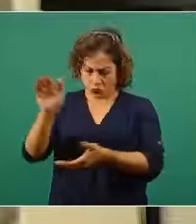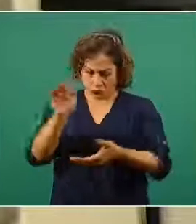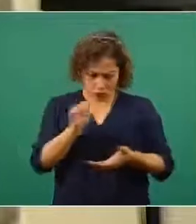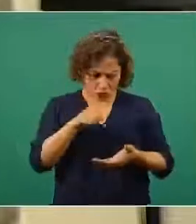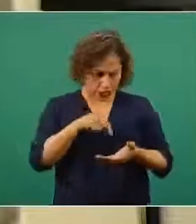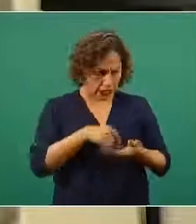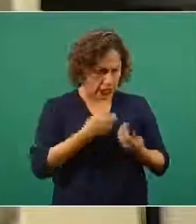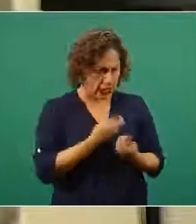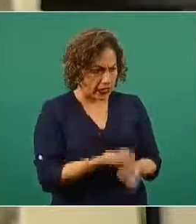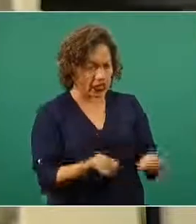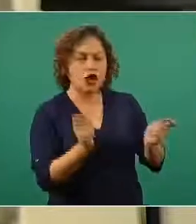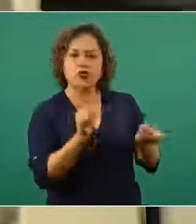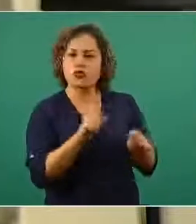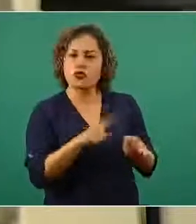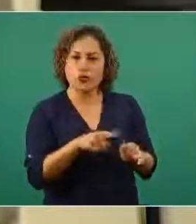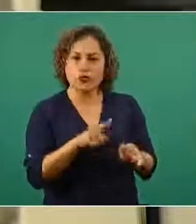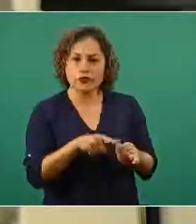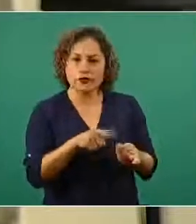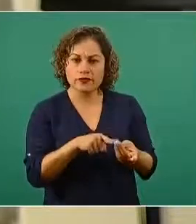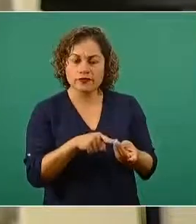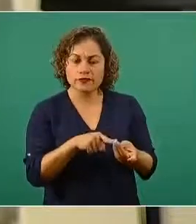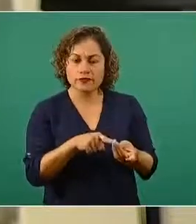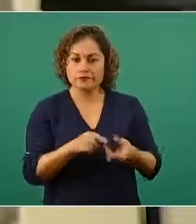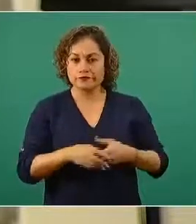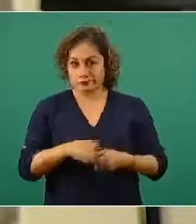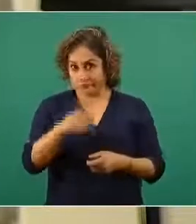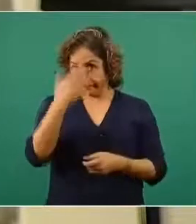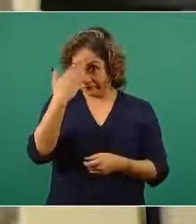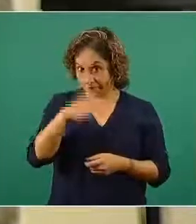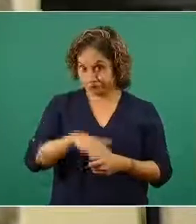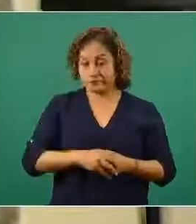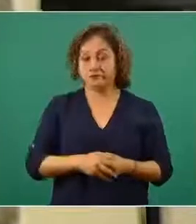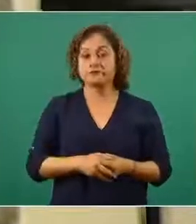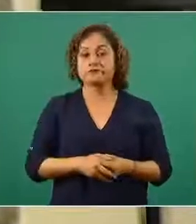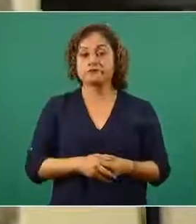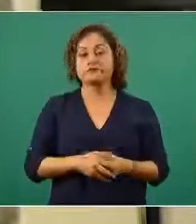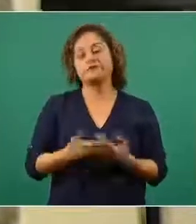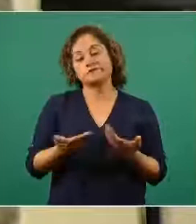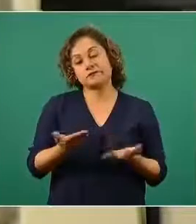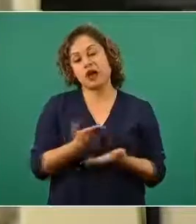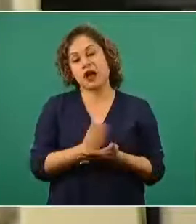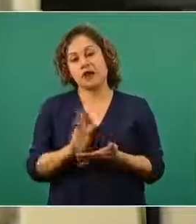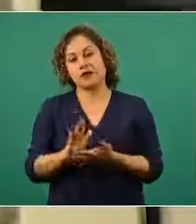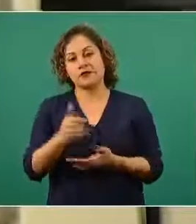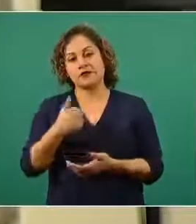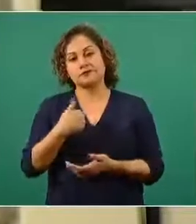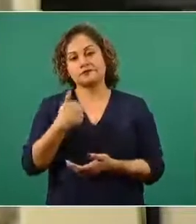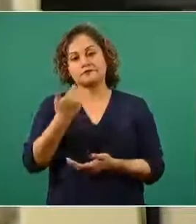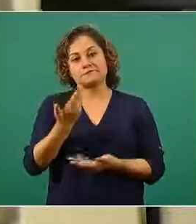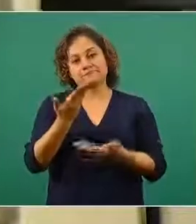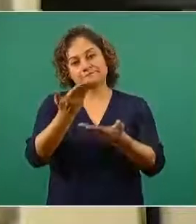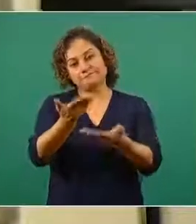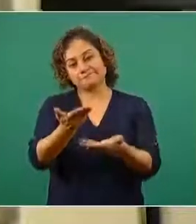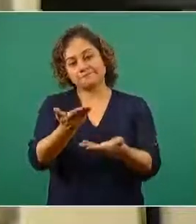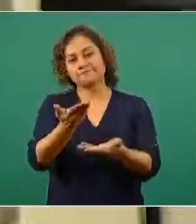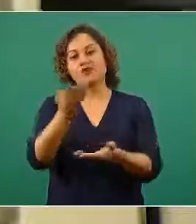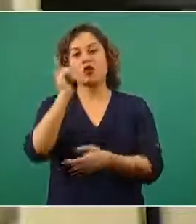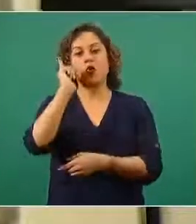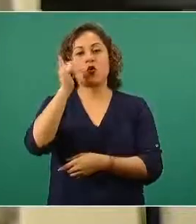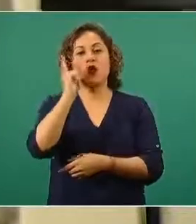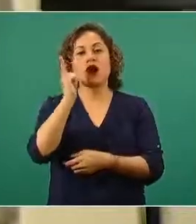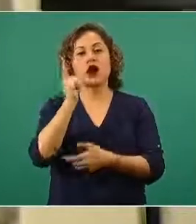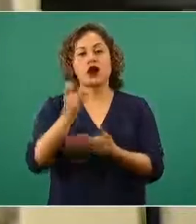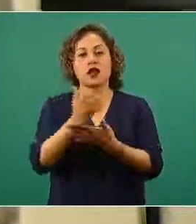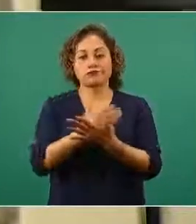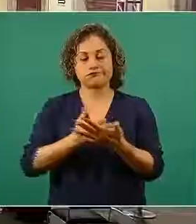dónde se van a usar estas vacunas? Y bueno, le deseamos una pronta recuperación al doctor